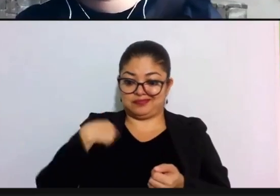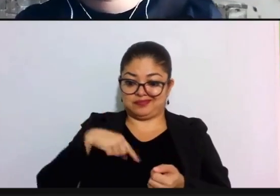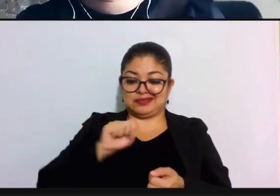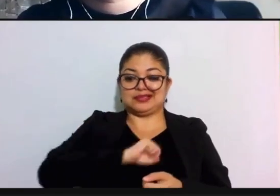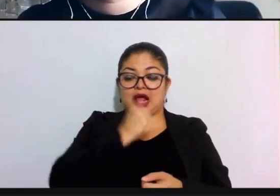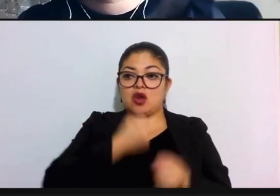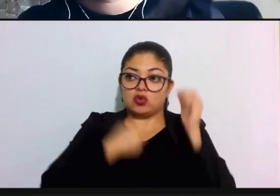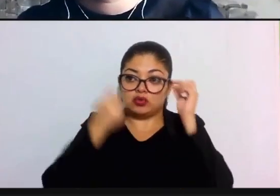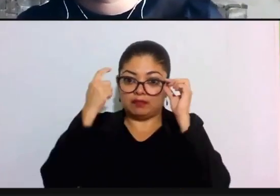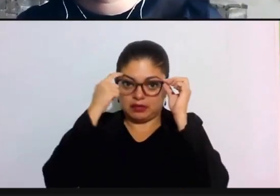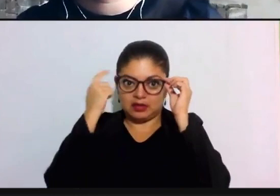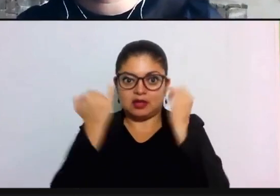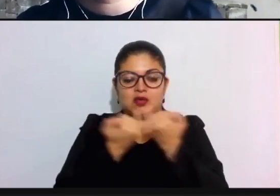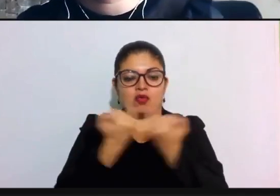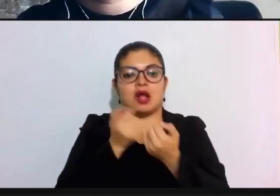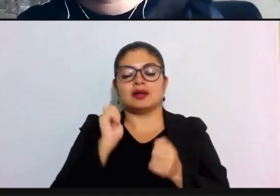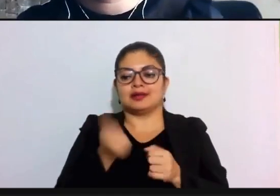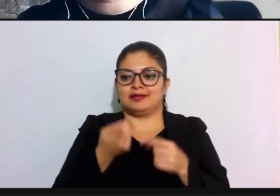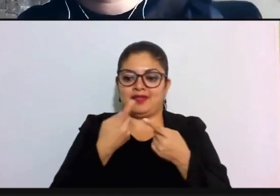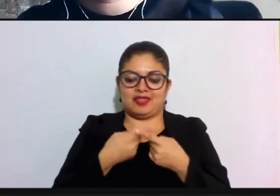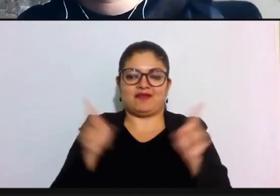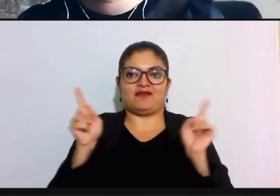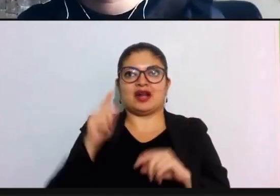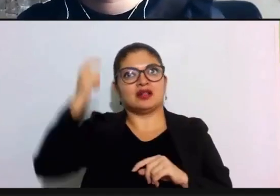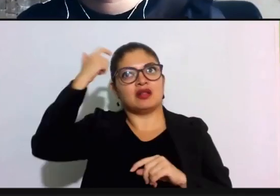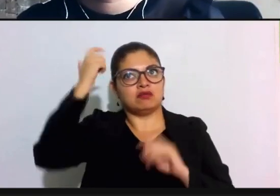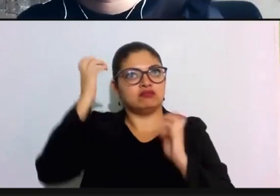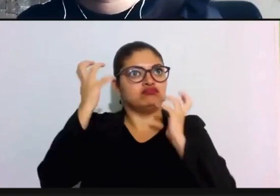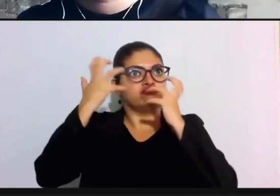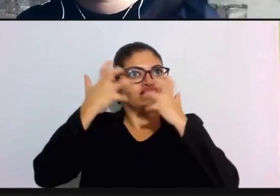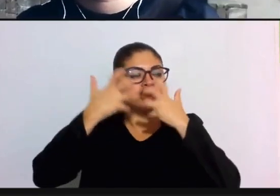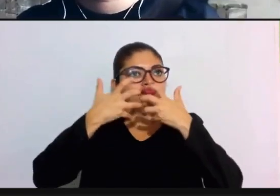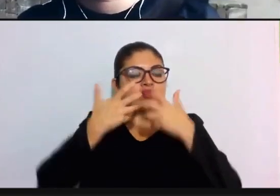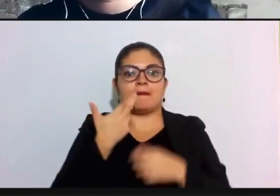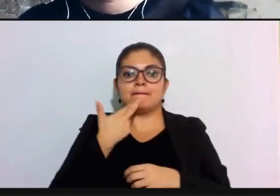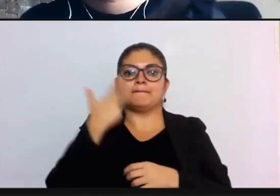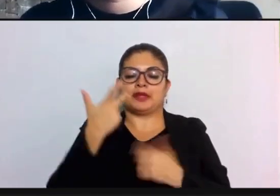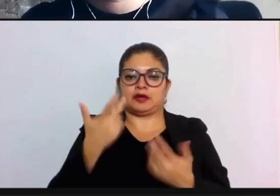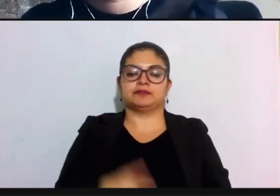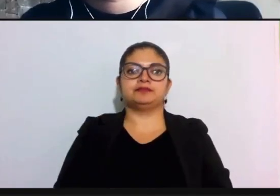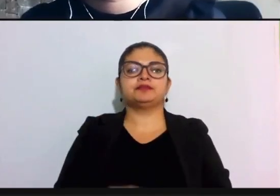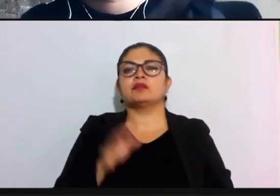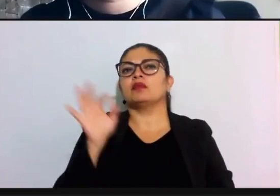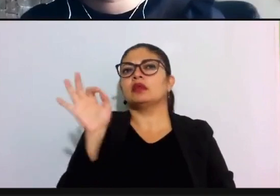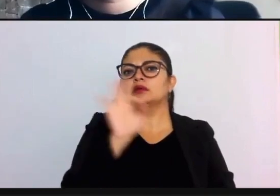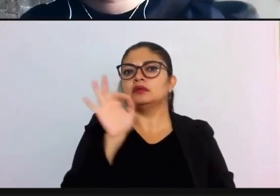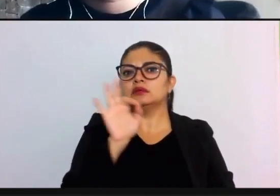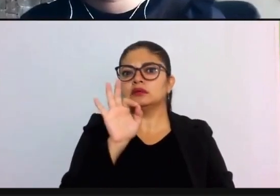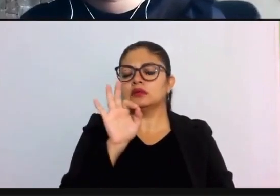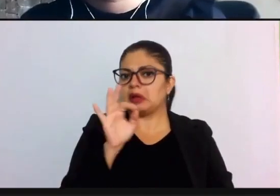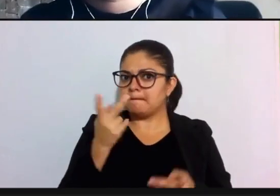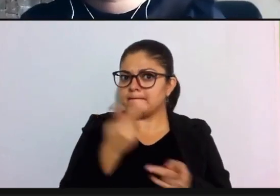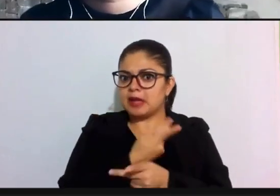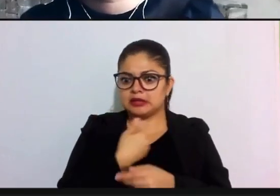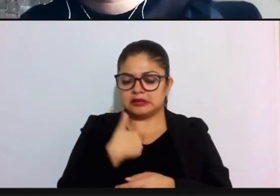las diferentes funciones de nuestro cerebro. Pero ¿qué pasa cuando no podemos realizar esta actividad física por